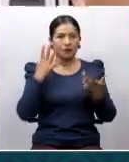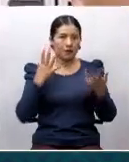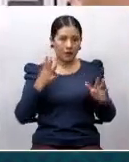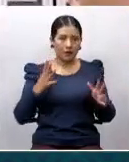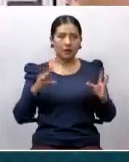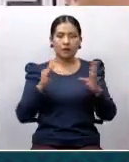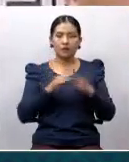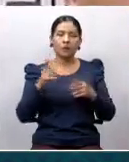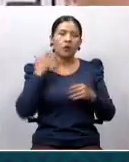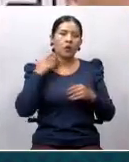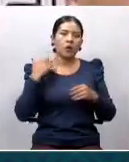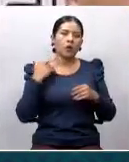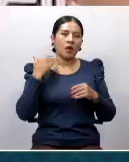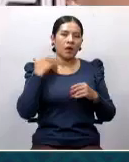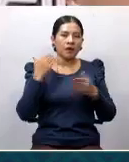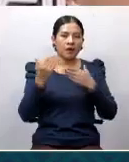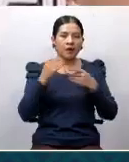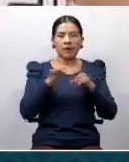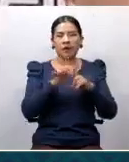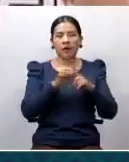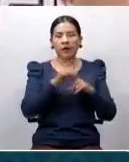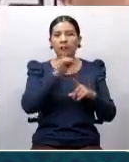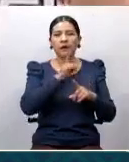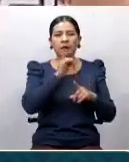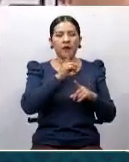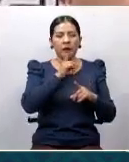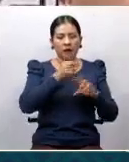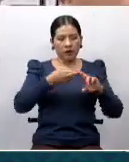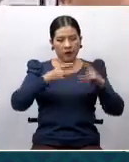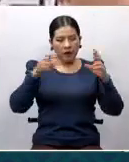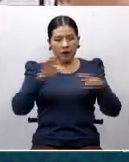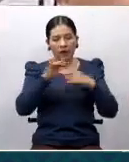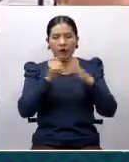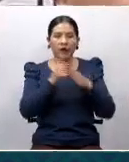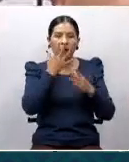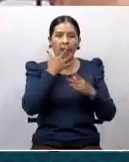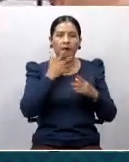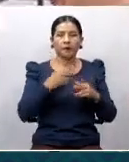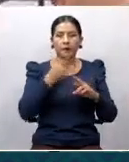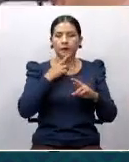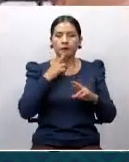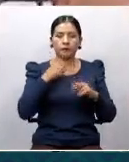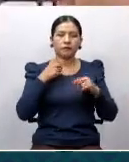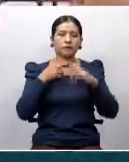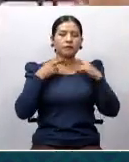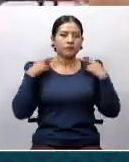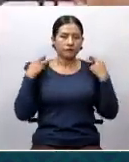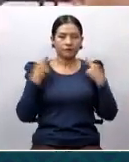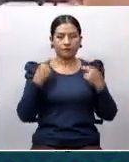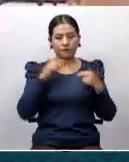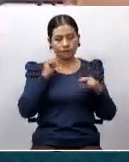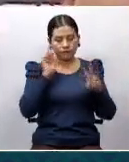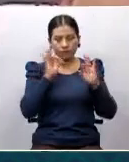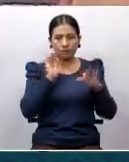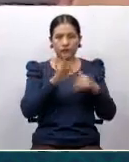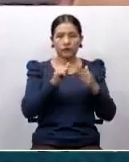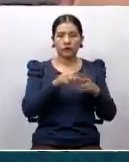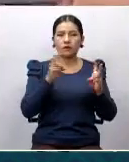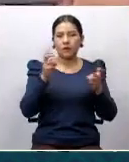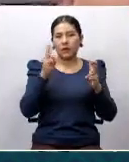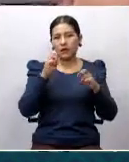altura del cuello se encontraba una soga de color rojo atado al mismo. Esas son, bueno, las investigaciones que tenemos